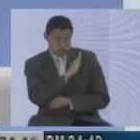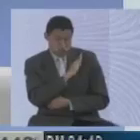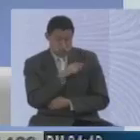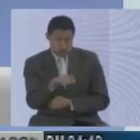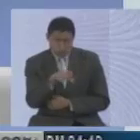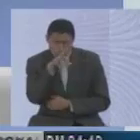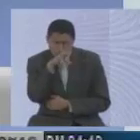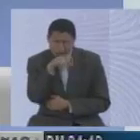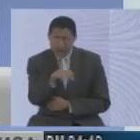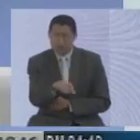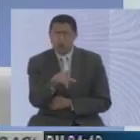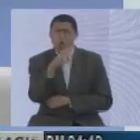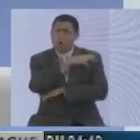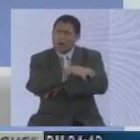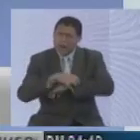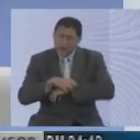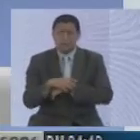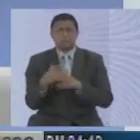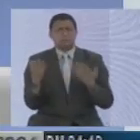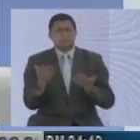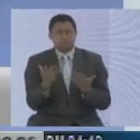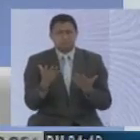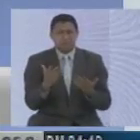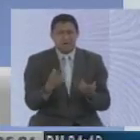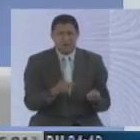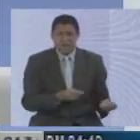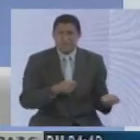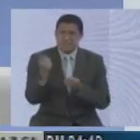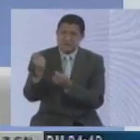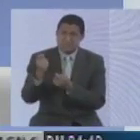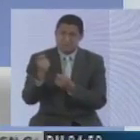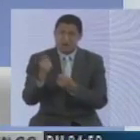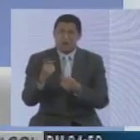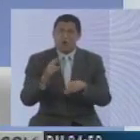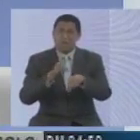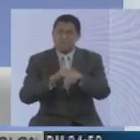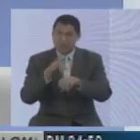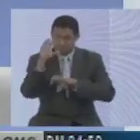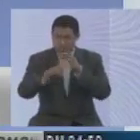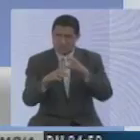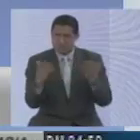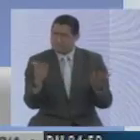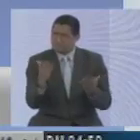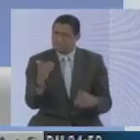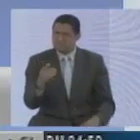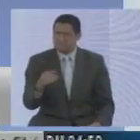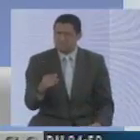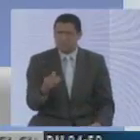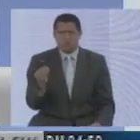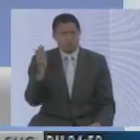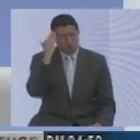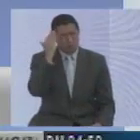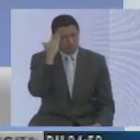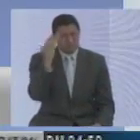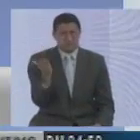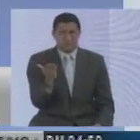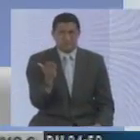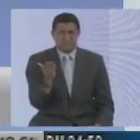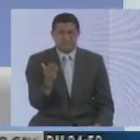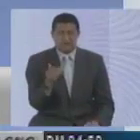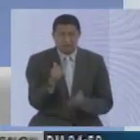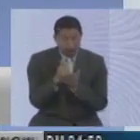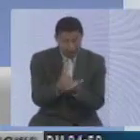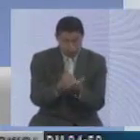de ese perro el dueño de ese gato para antes de llevarlo al veterinario en este caso él puede dar este algunos primeros